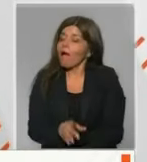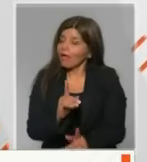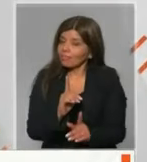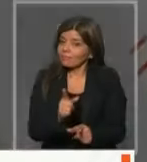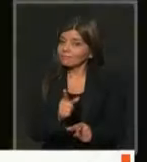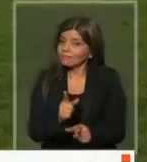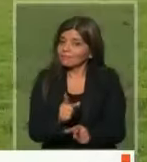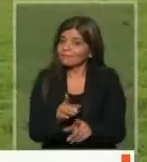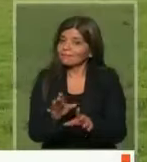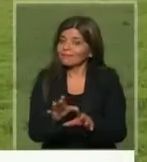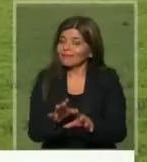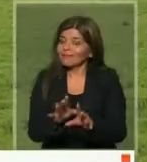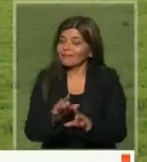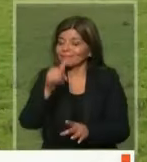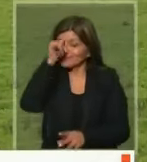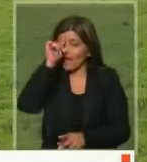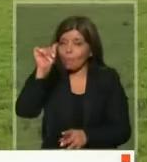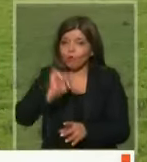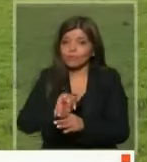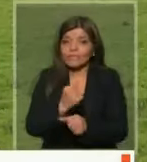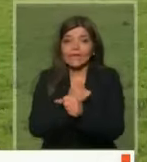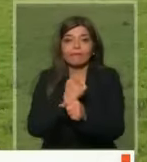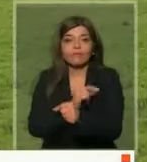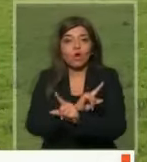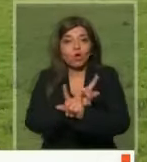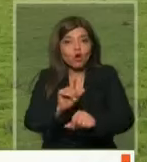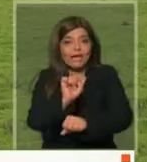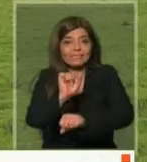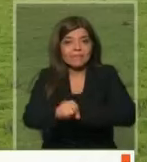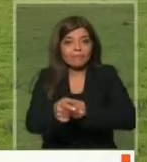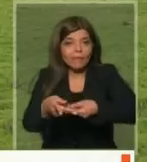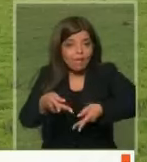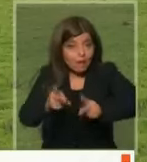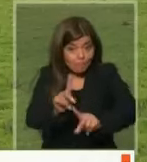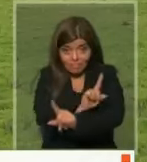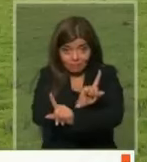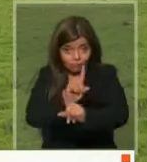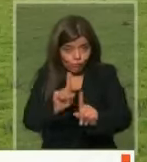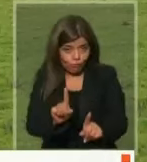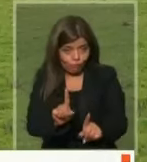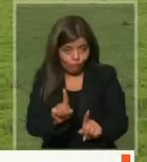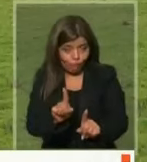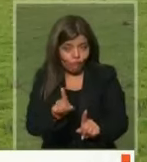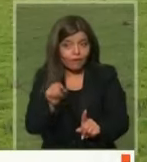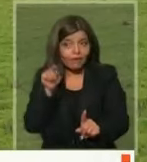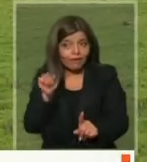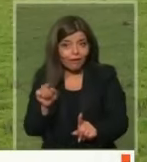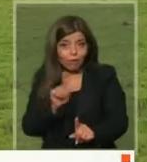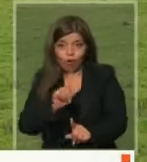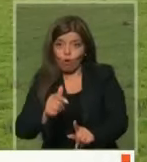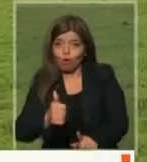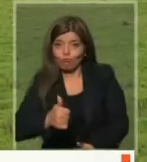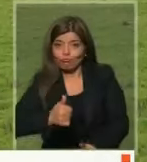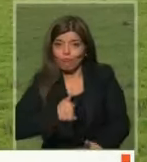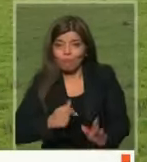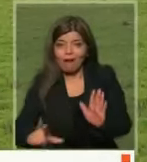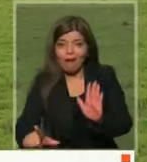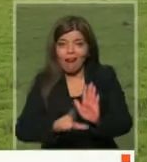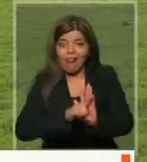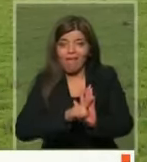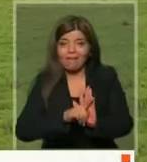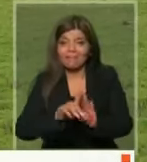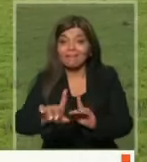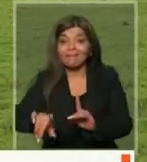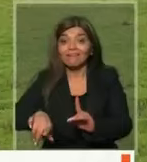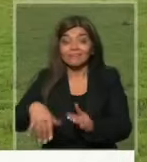institución. Porque Carabineros de Chile no acepta ni permite que Carabineros de Chile se aleje de lo que establece la ley, como también